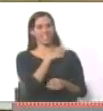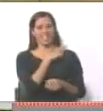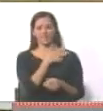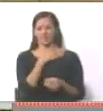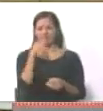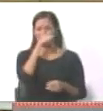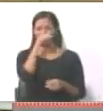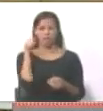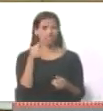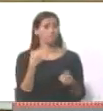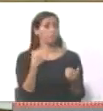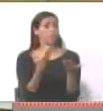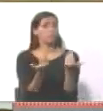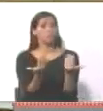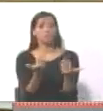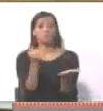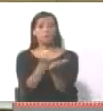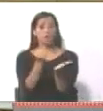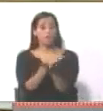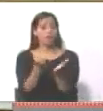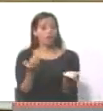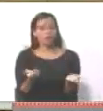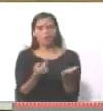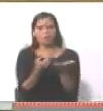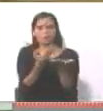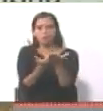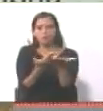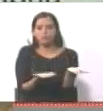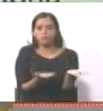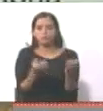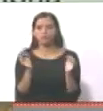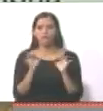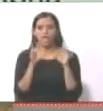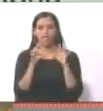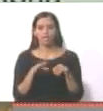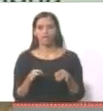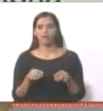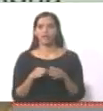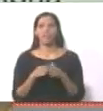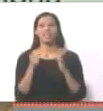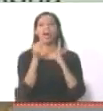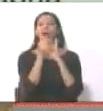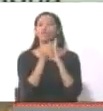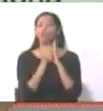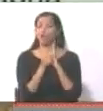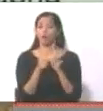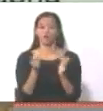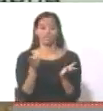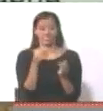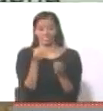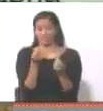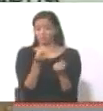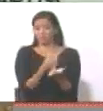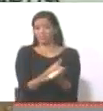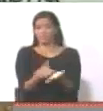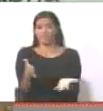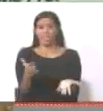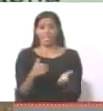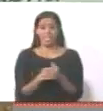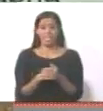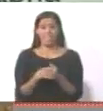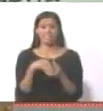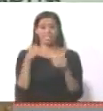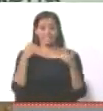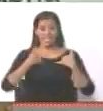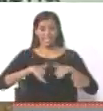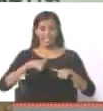pedido es prueba y no han presentado la primera prueba, escriben: la boda multimillonaria entre Daniela Cabello y el cantante Omar Acedo